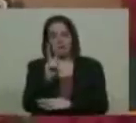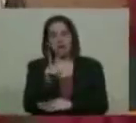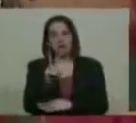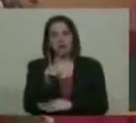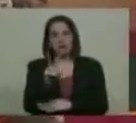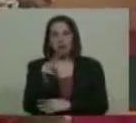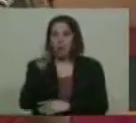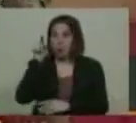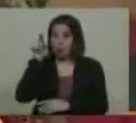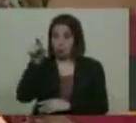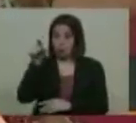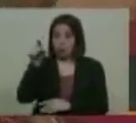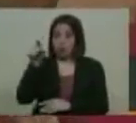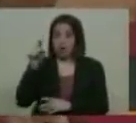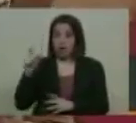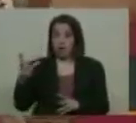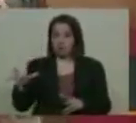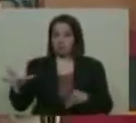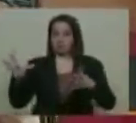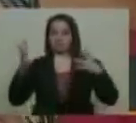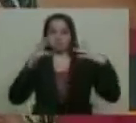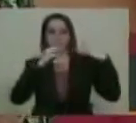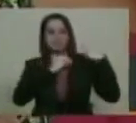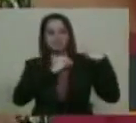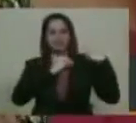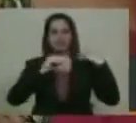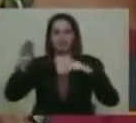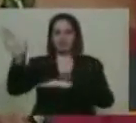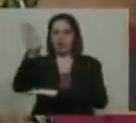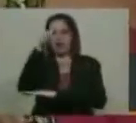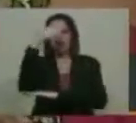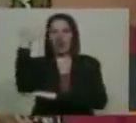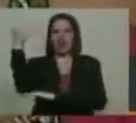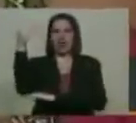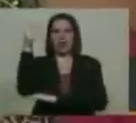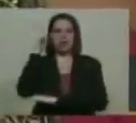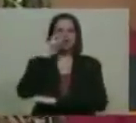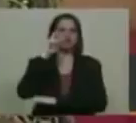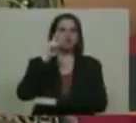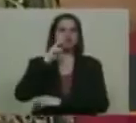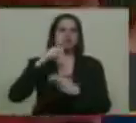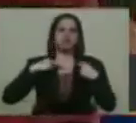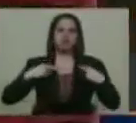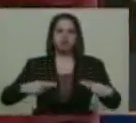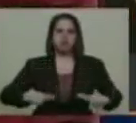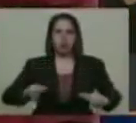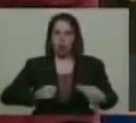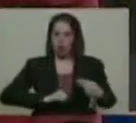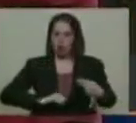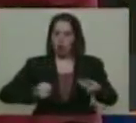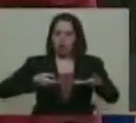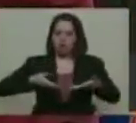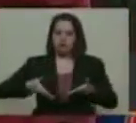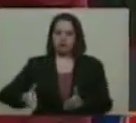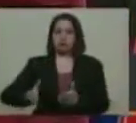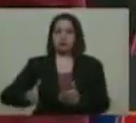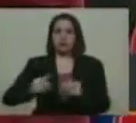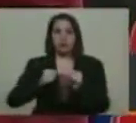que usted tome la bandera del parto humanizado